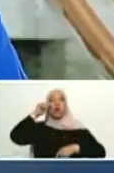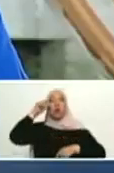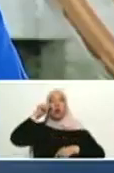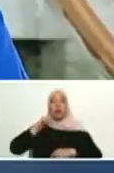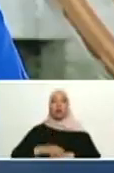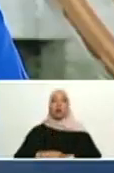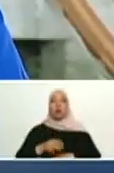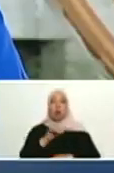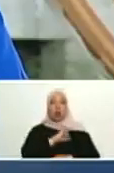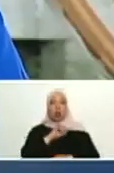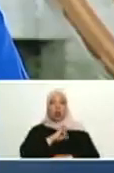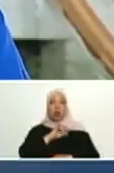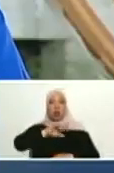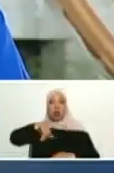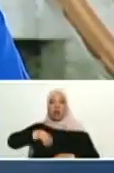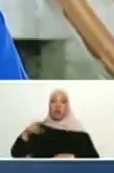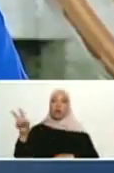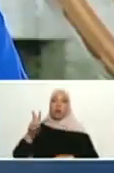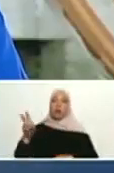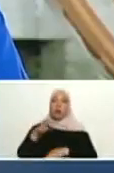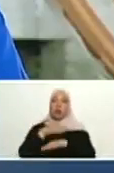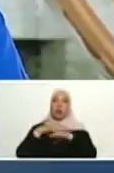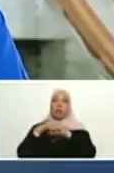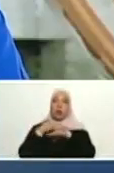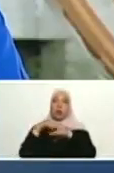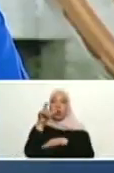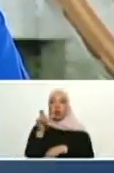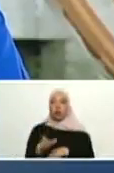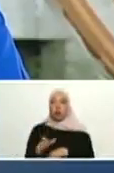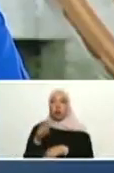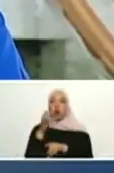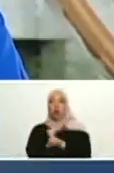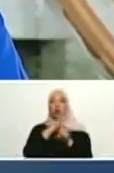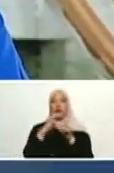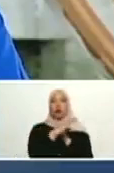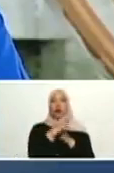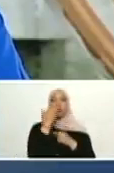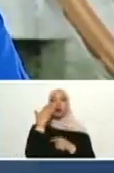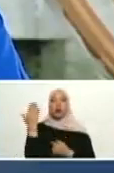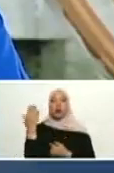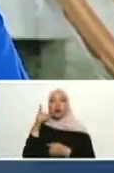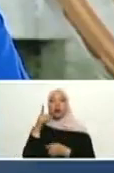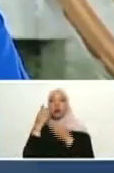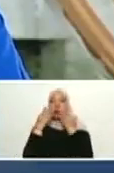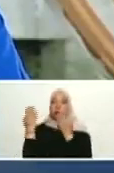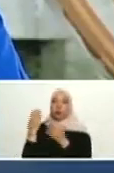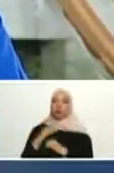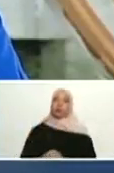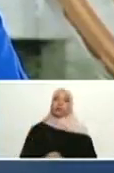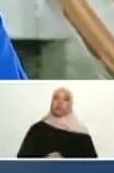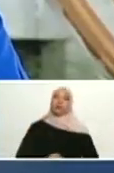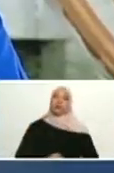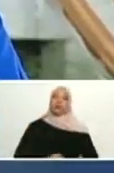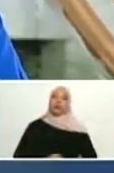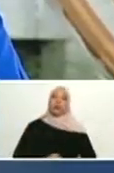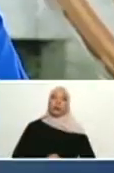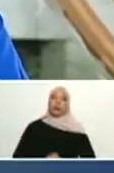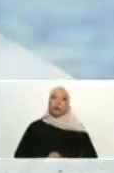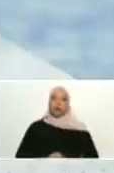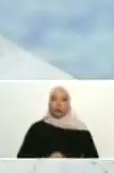la identidad nacional. Ministro del Poder Popular para la Cultura, don Ernesto Villegas